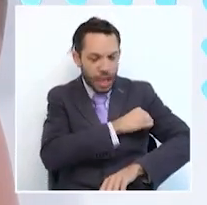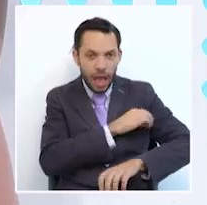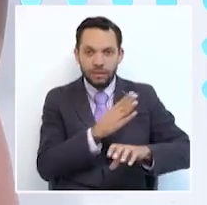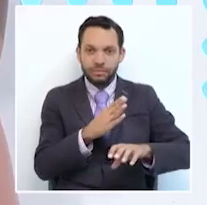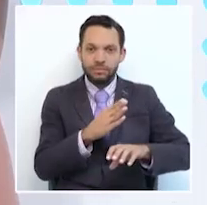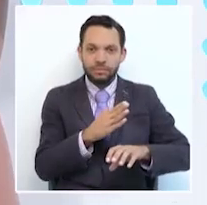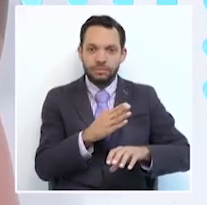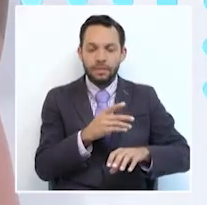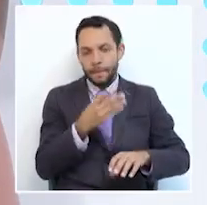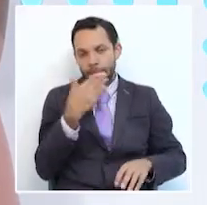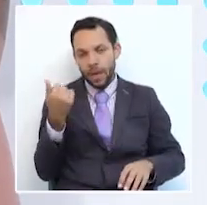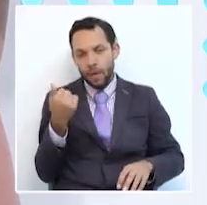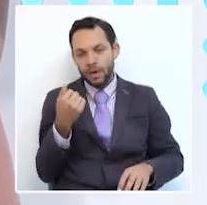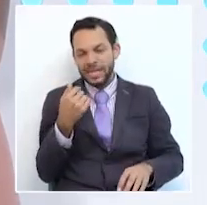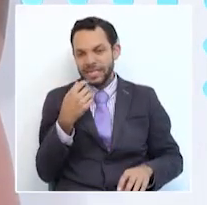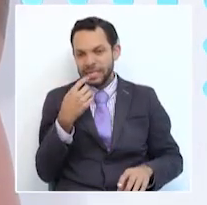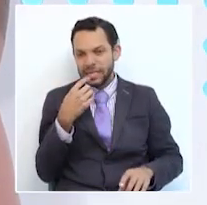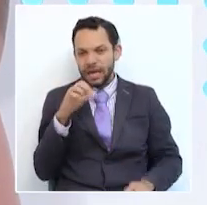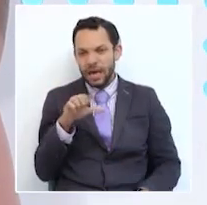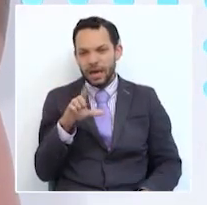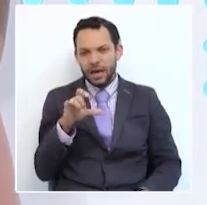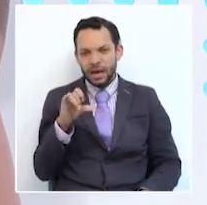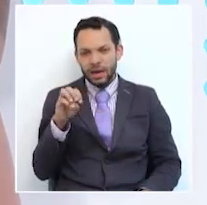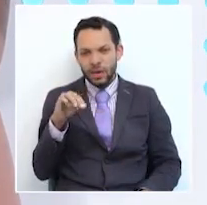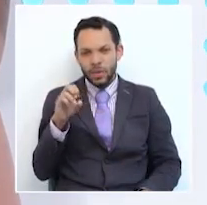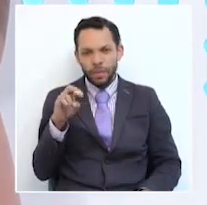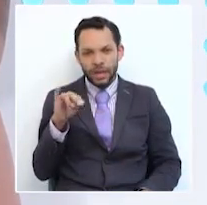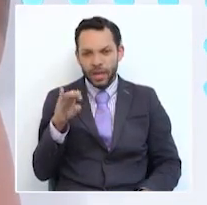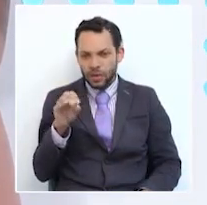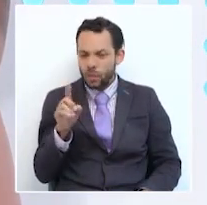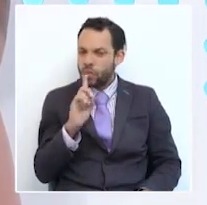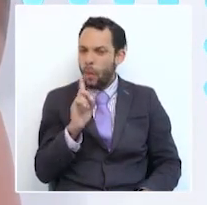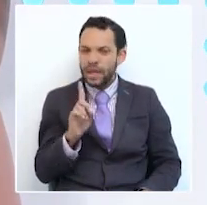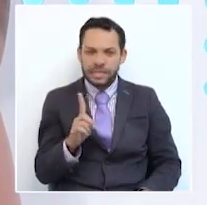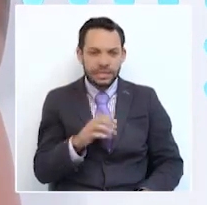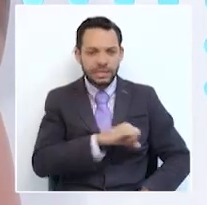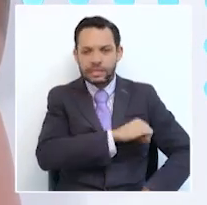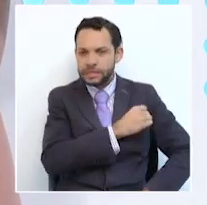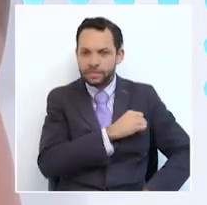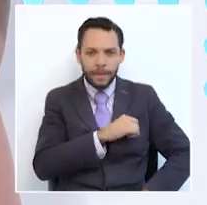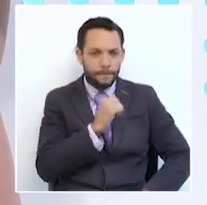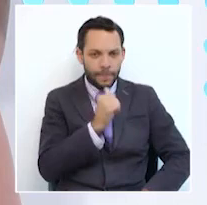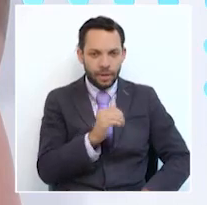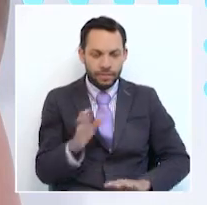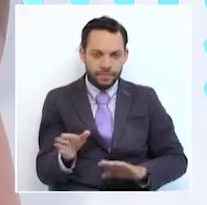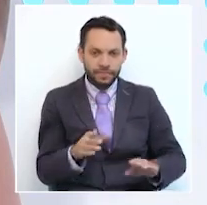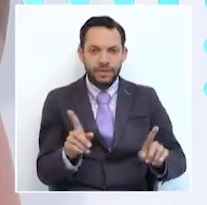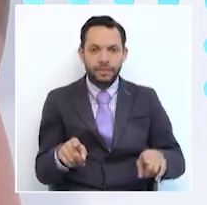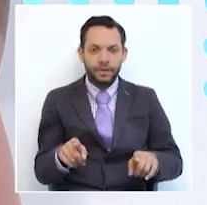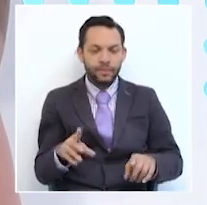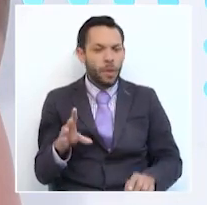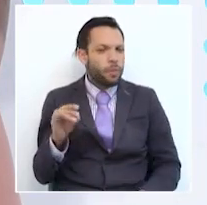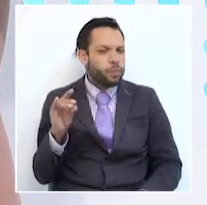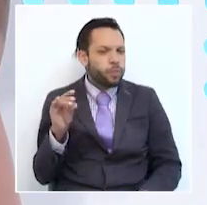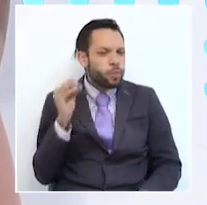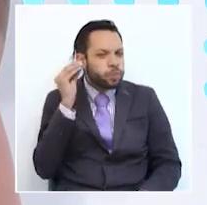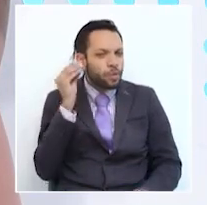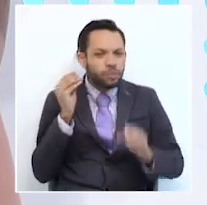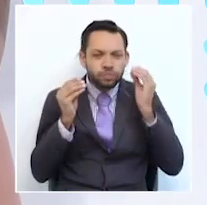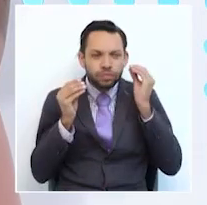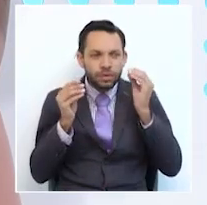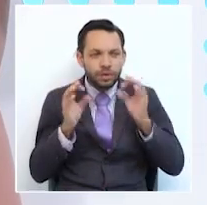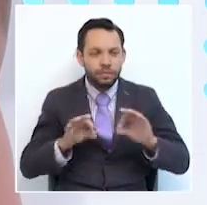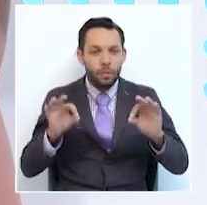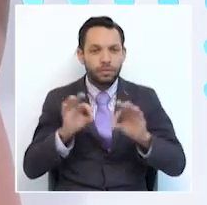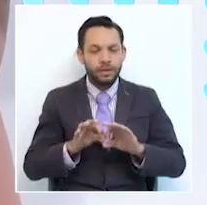ojalá que no tenga aluminio y pongas en unos trocitos de de algodón en vez de utilizar brasier con varilla